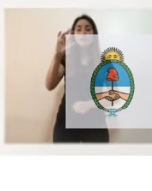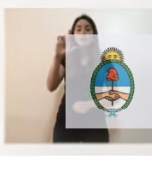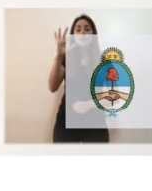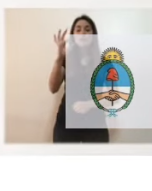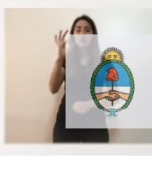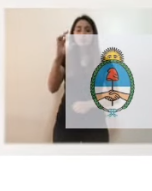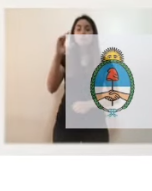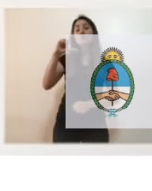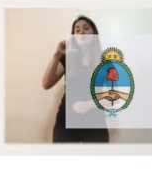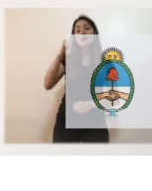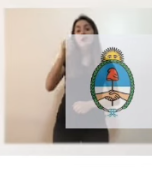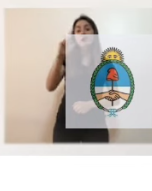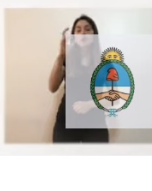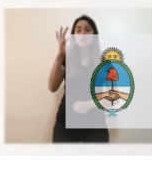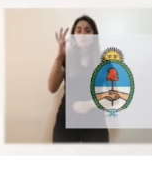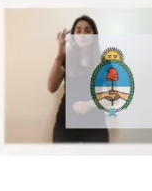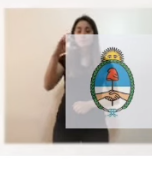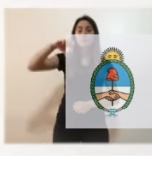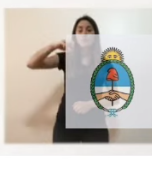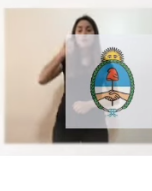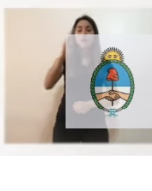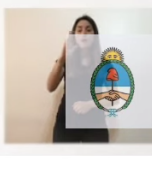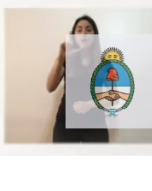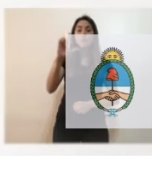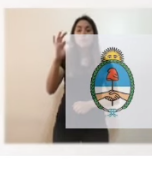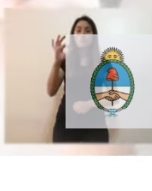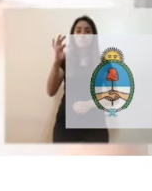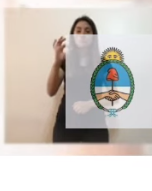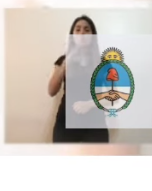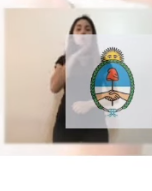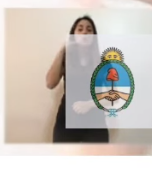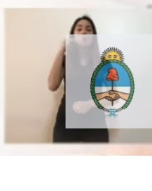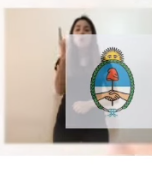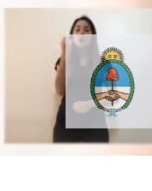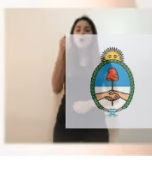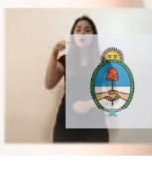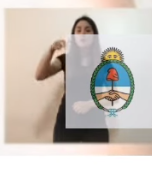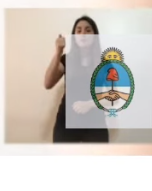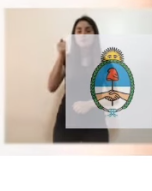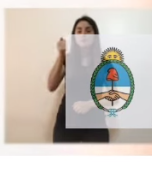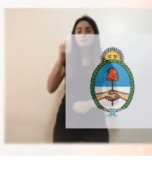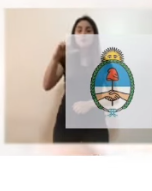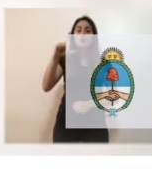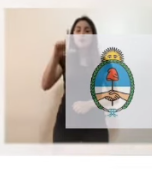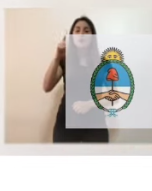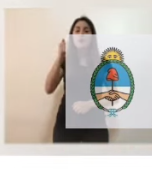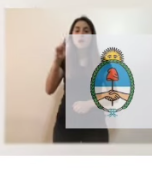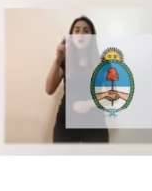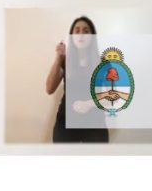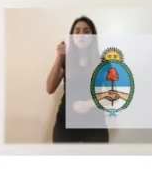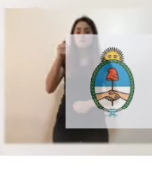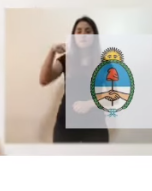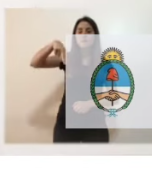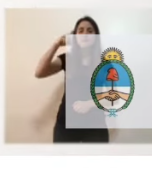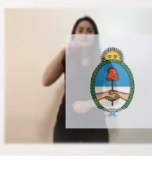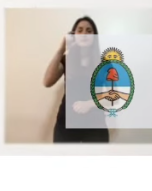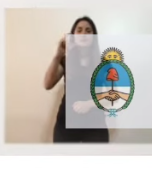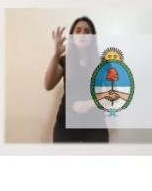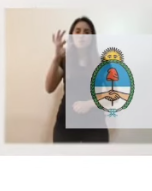Pedro. Caro. Pablo. Juana. Clara.